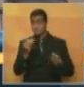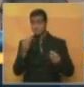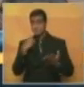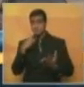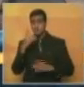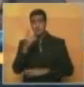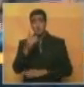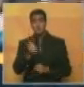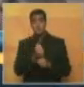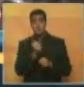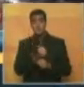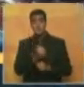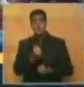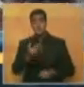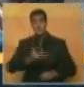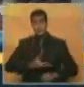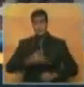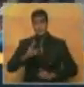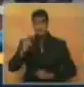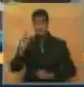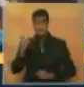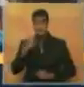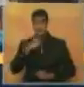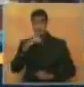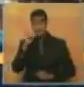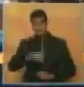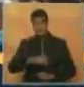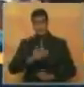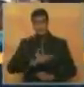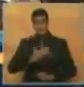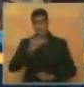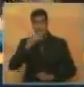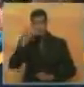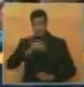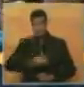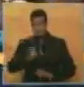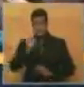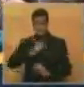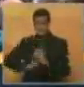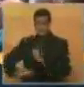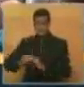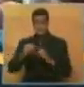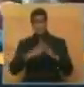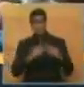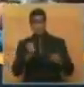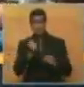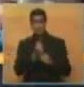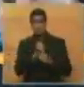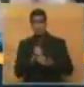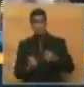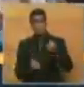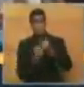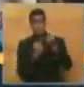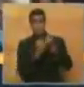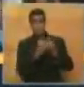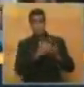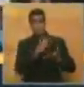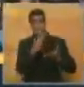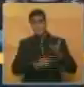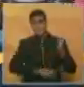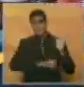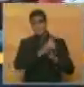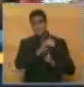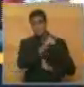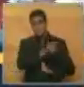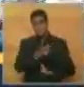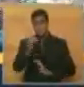de la alcaldía metropolitana. Pese a esto, el alcalde aseguró que seguirá defendiendo a los empleados e impulsando planes de desarrollo